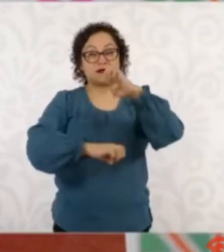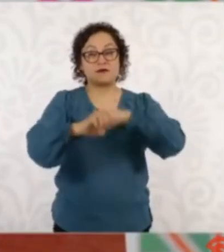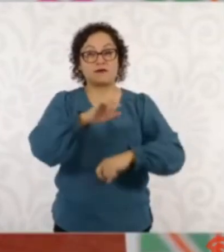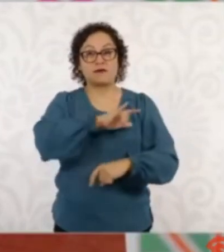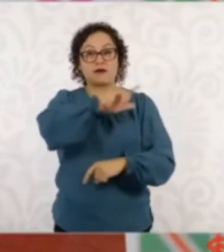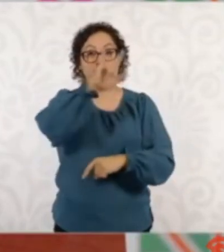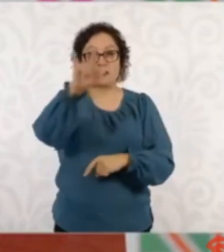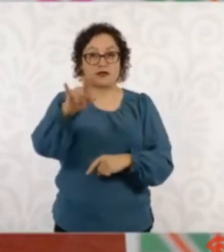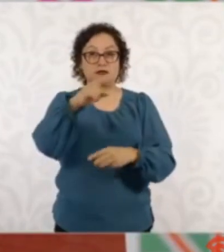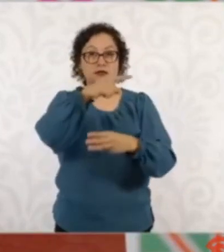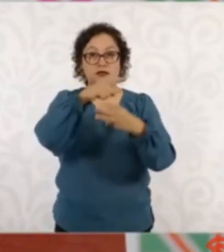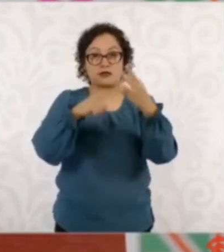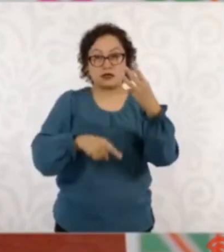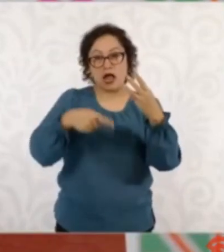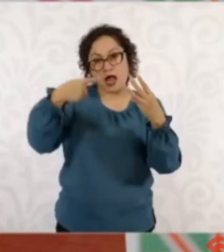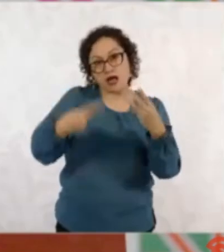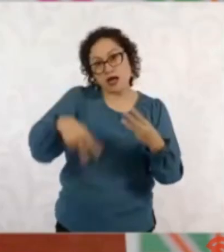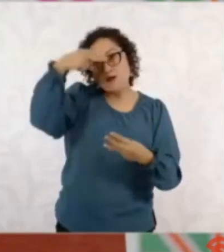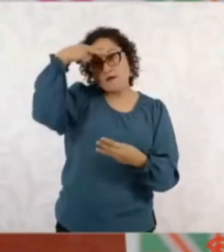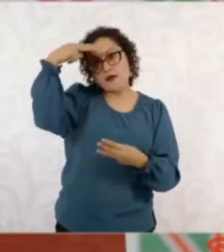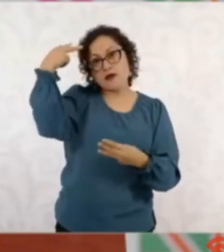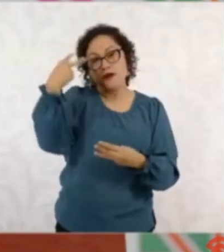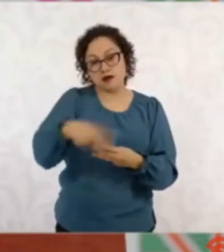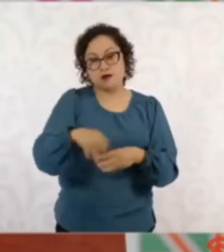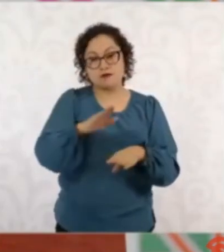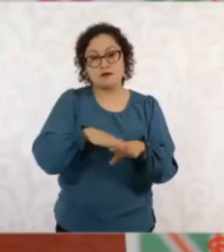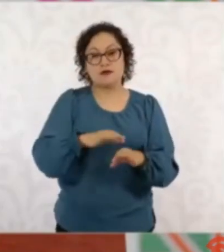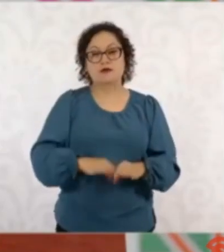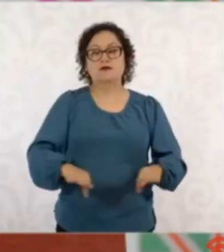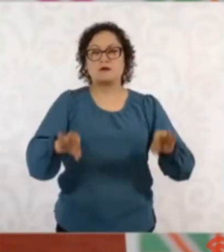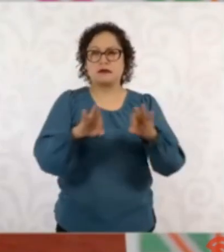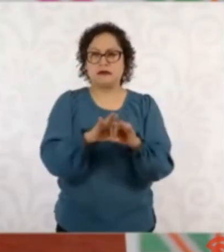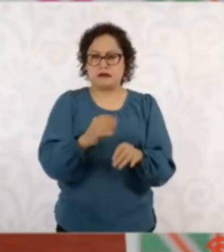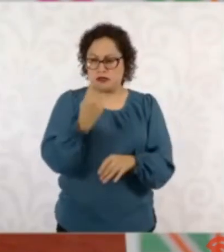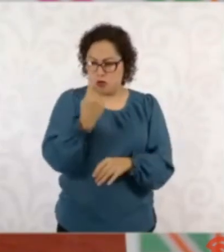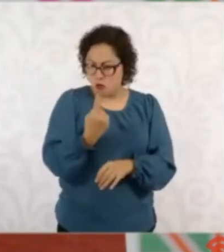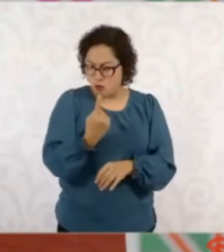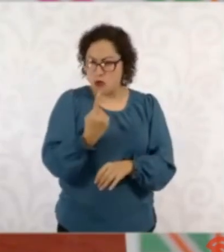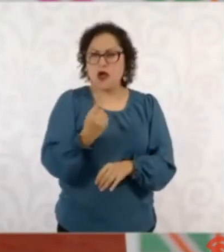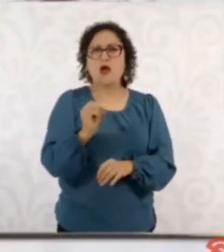las principales, a la 1 de la tarde, creo, o a las 12,